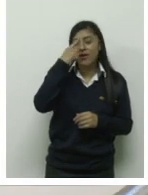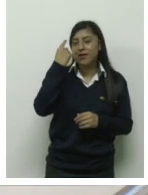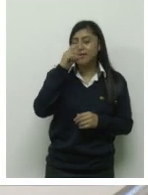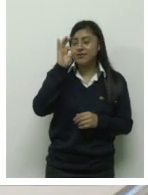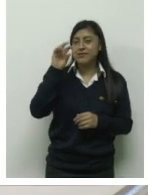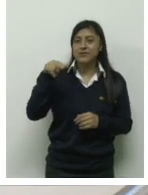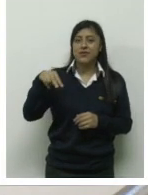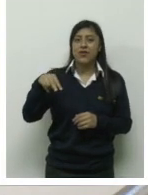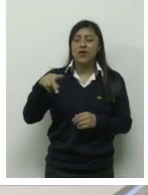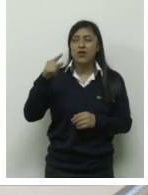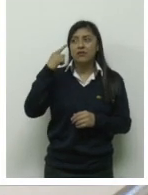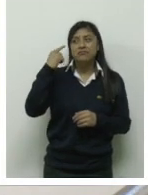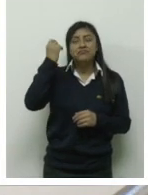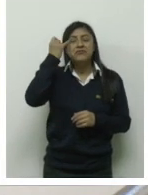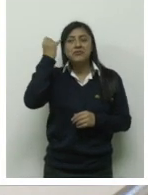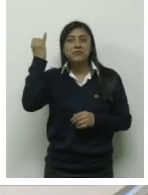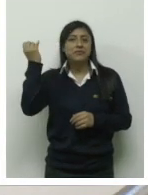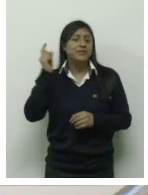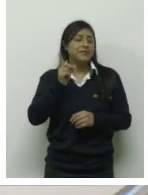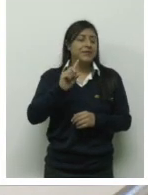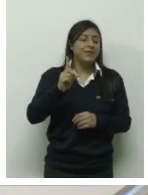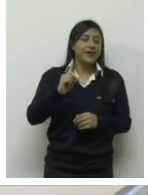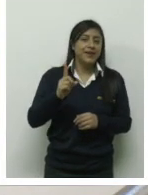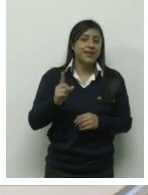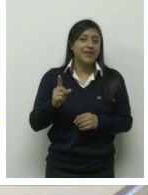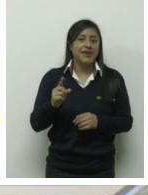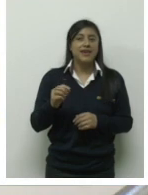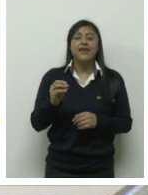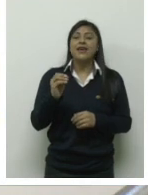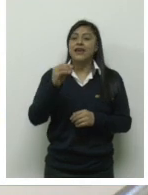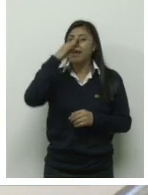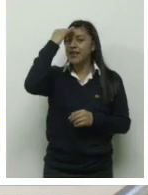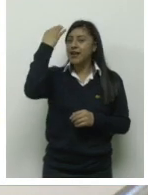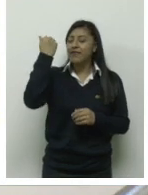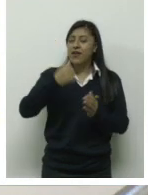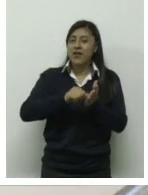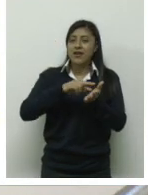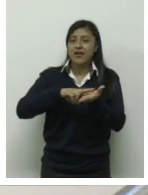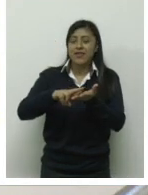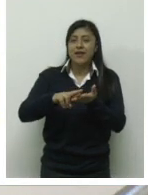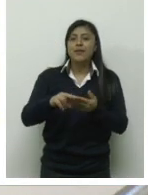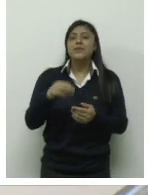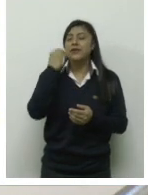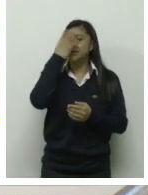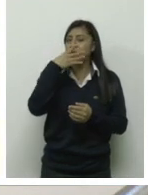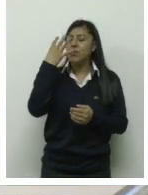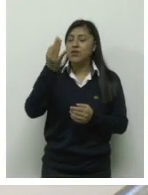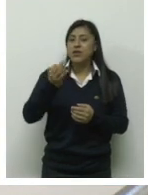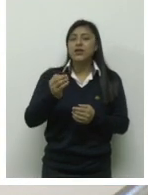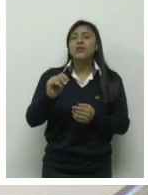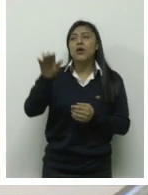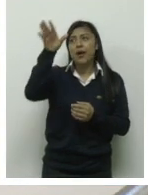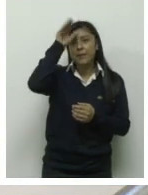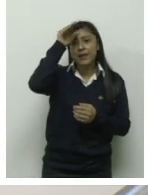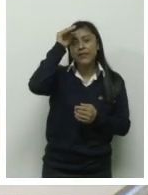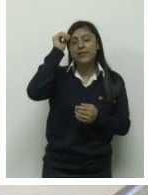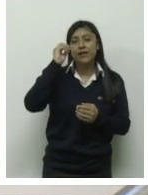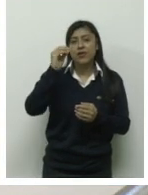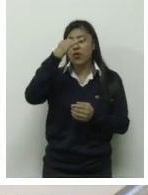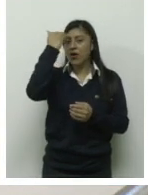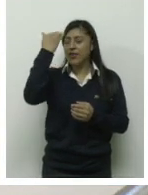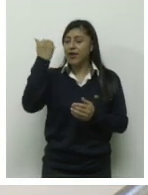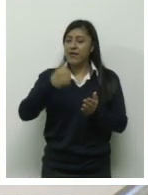encantó la experiencia, ya que inicié en atención al usuario y pues he aprendido bastante a lo largo de mi trayectoria acá.